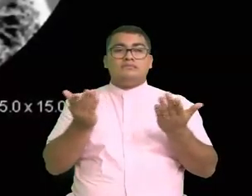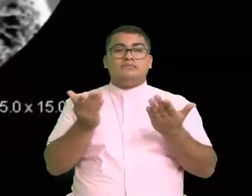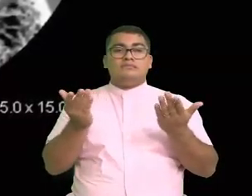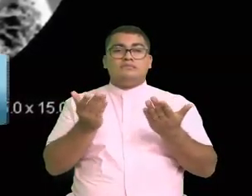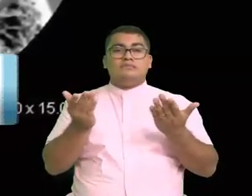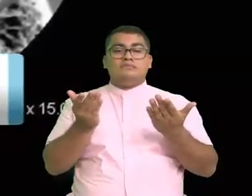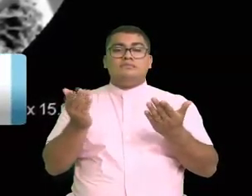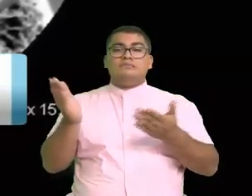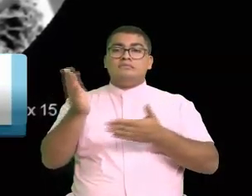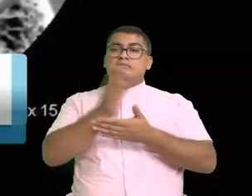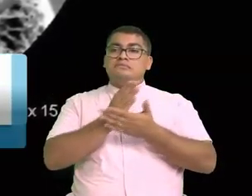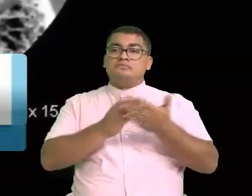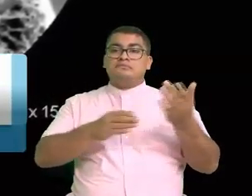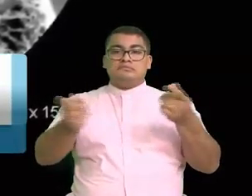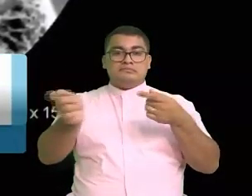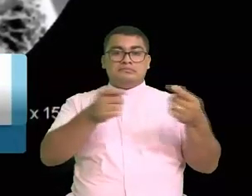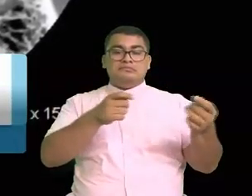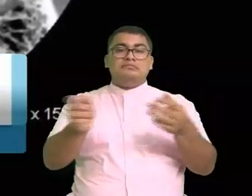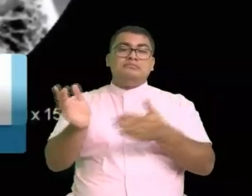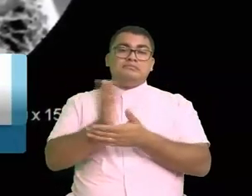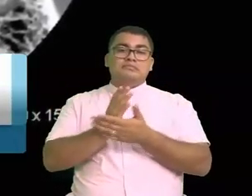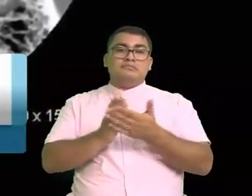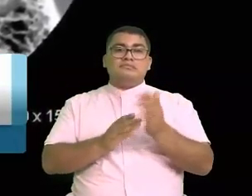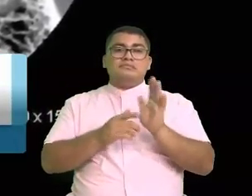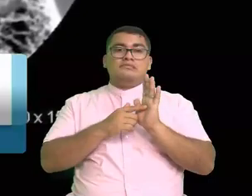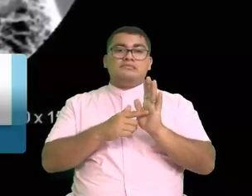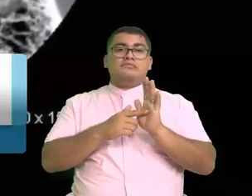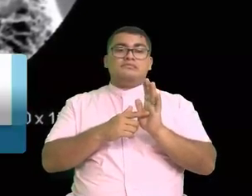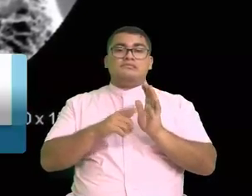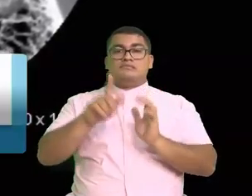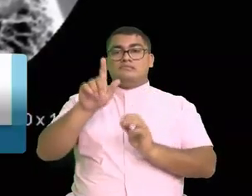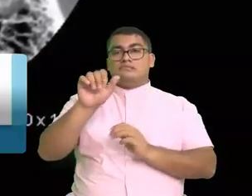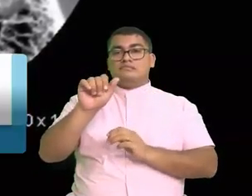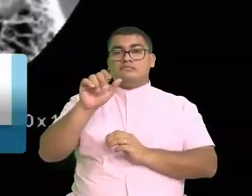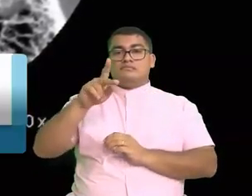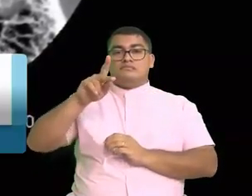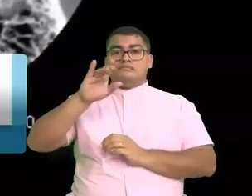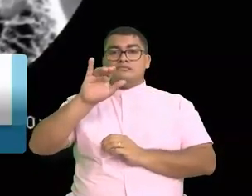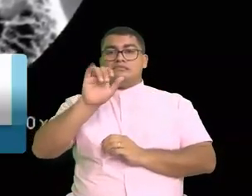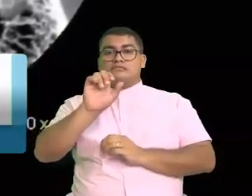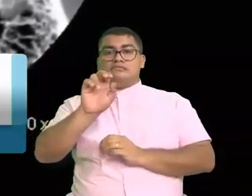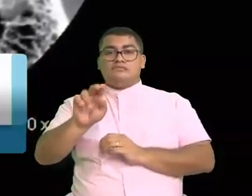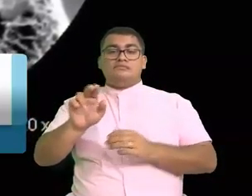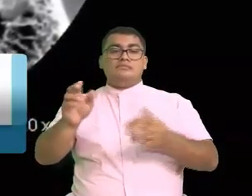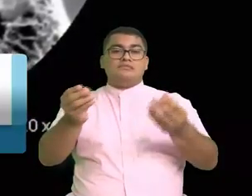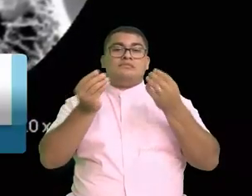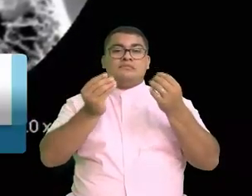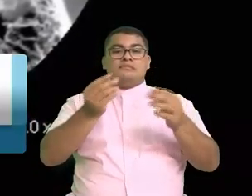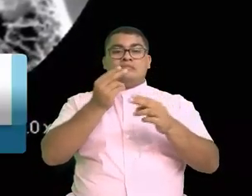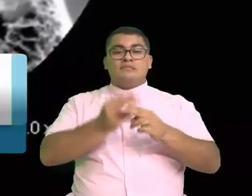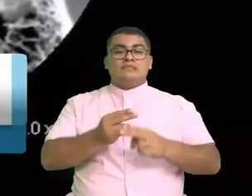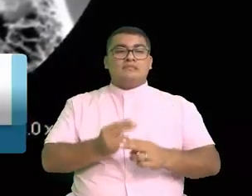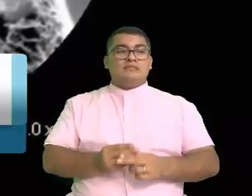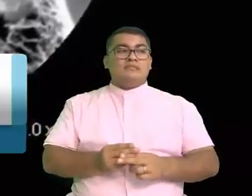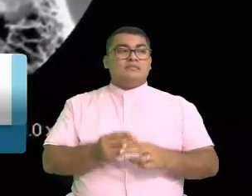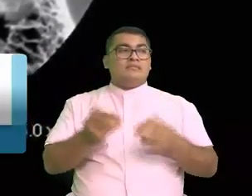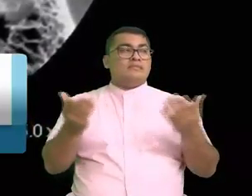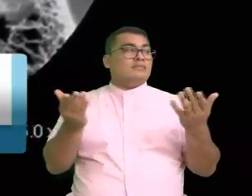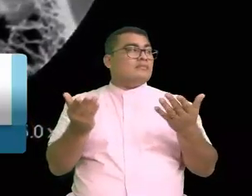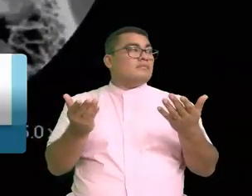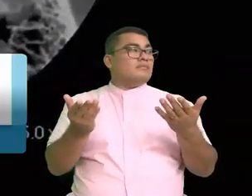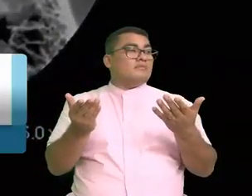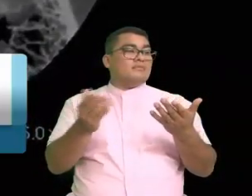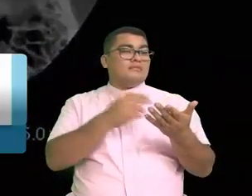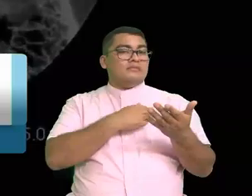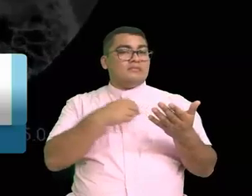estos que venden en la venta, como la taxía antigripal, un montón. Ajá. De nombres que hay. Sí, antigripal. ¿Cómo